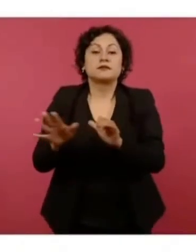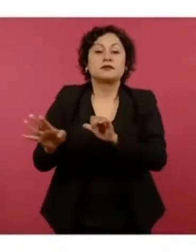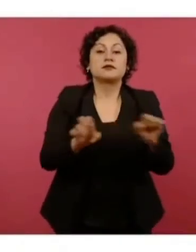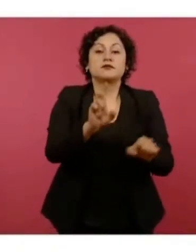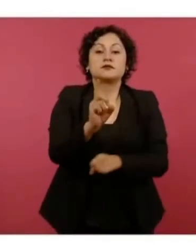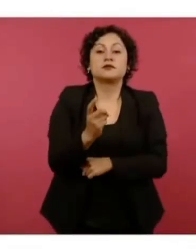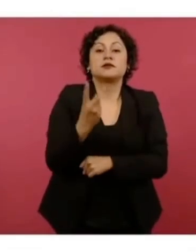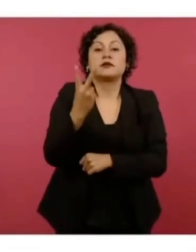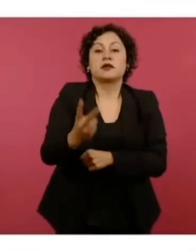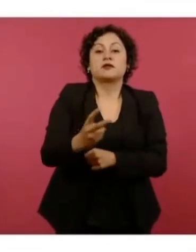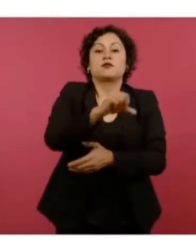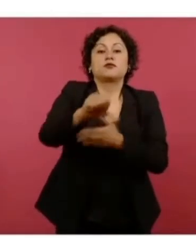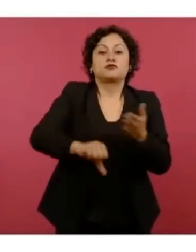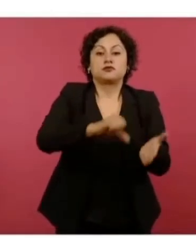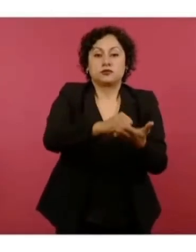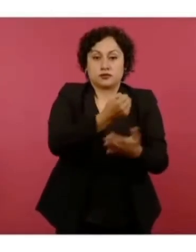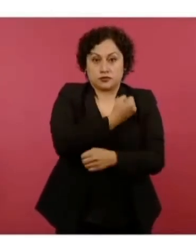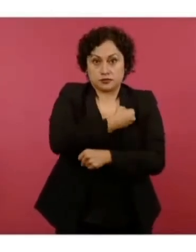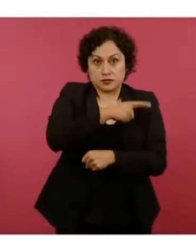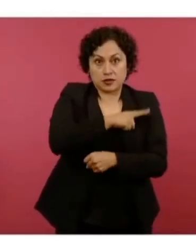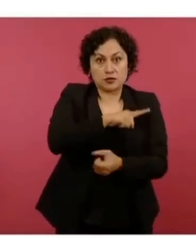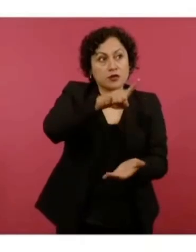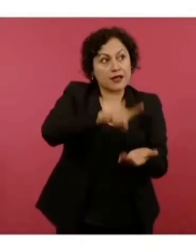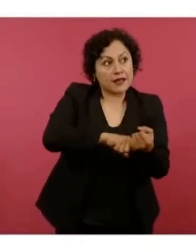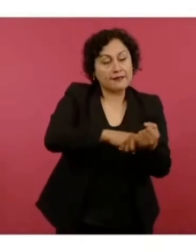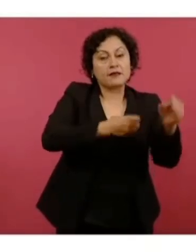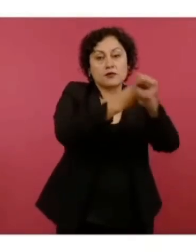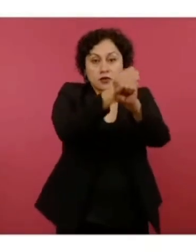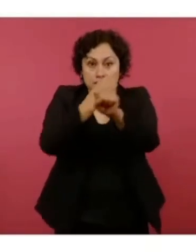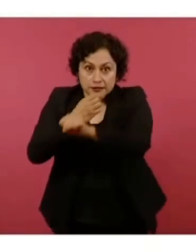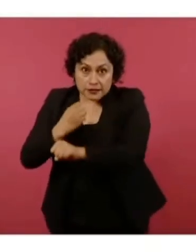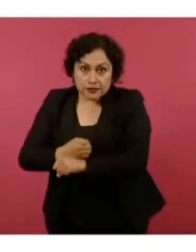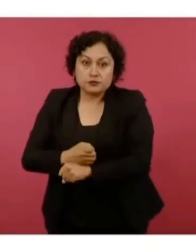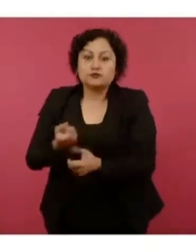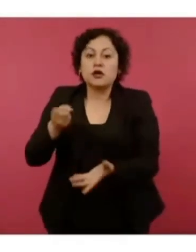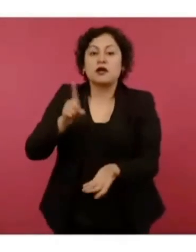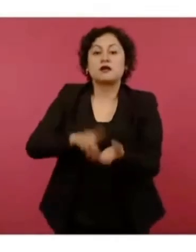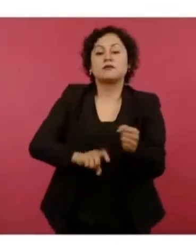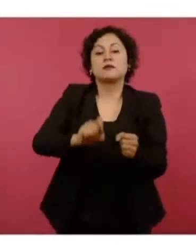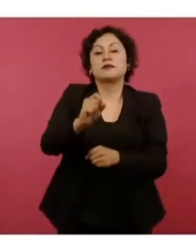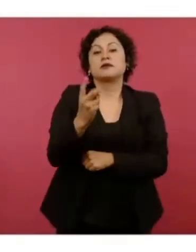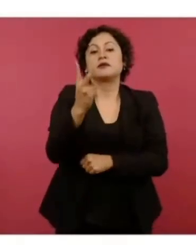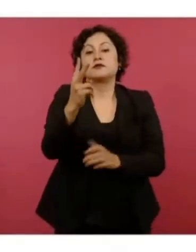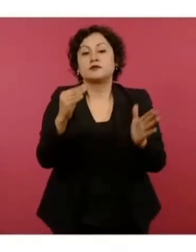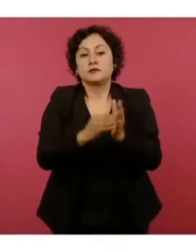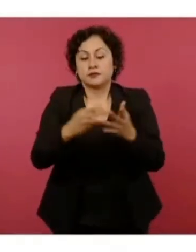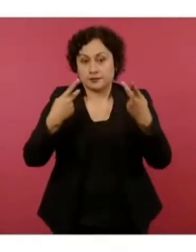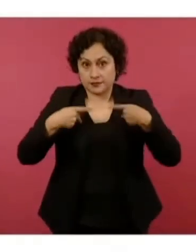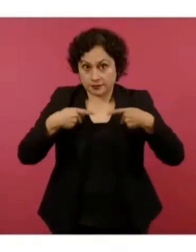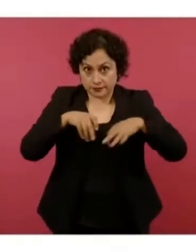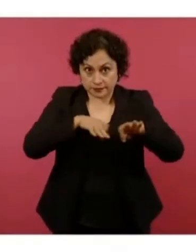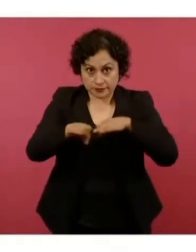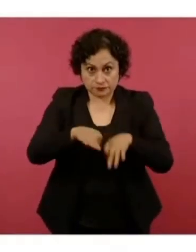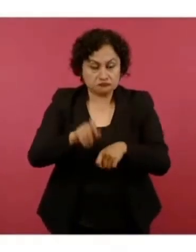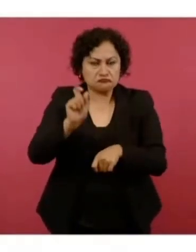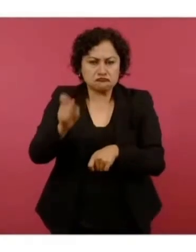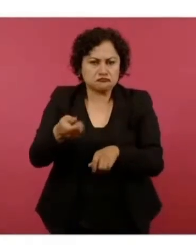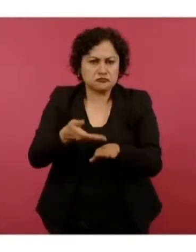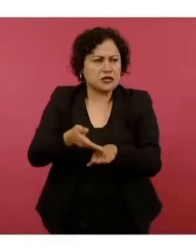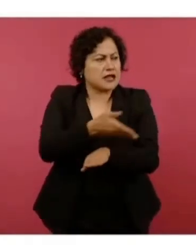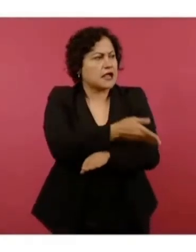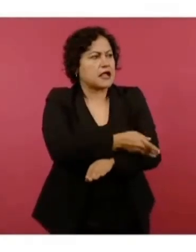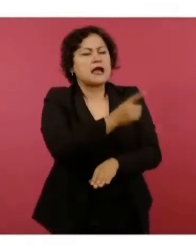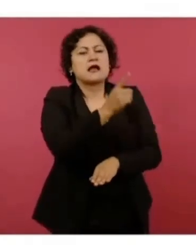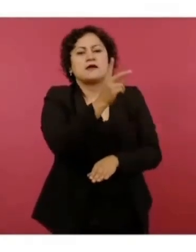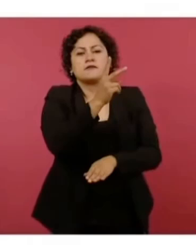médicas rurales y 24,000 trabajadores. ¿De dónde venía esta capacidad instalada? Desde 1974,